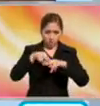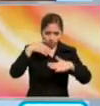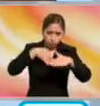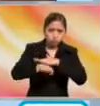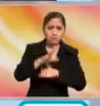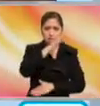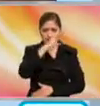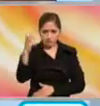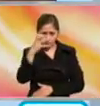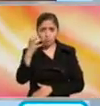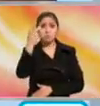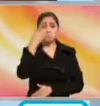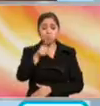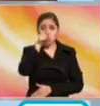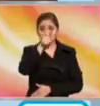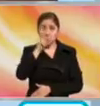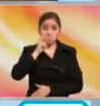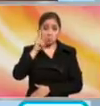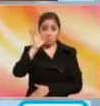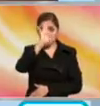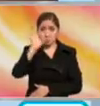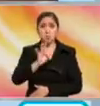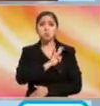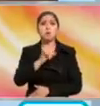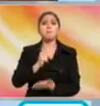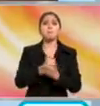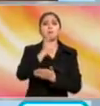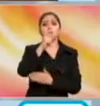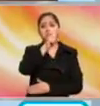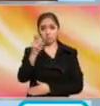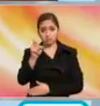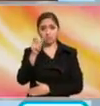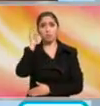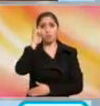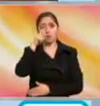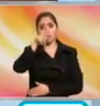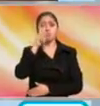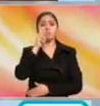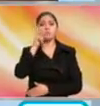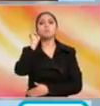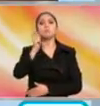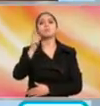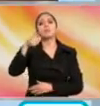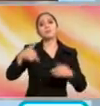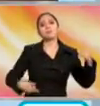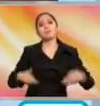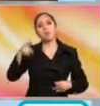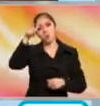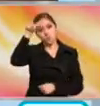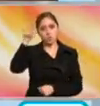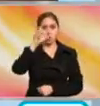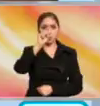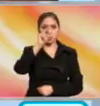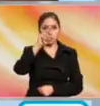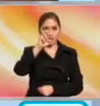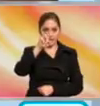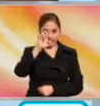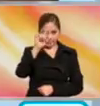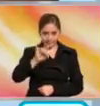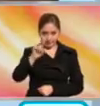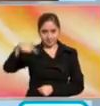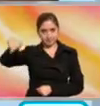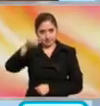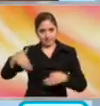puede pagar hasta 100. Entonces, no dejen de ir a ver a Los Locos Suárez, que está en el Telón de Asfalto. Y siguiendo